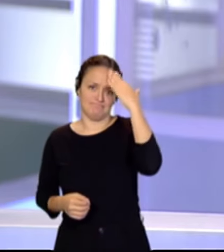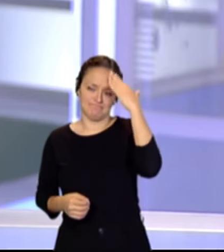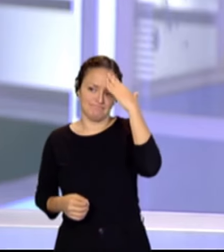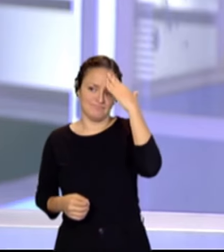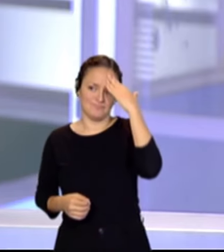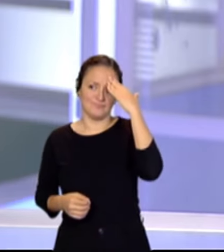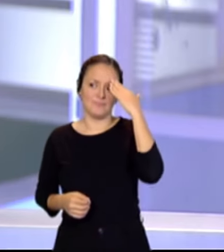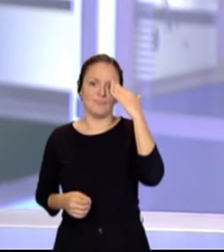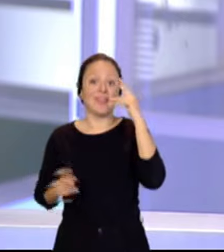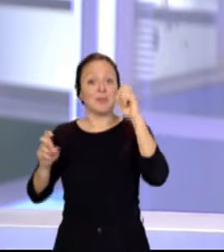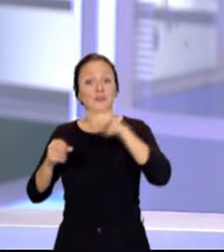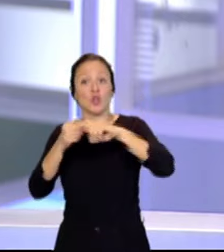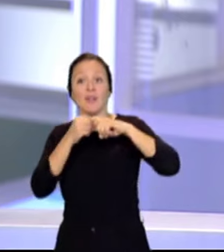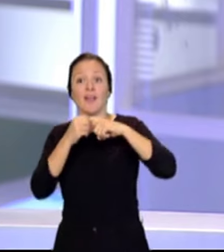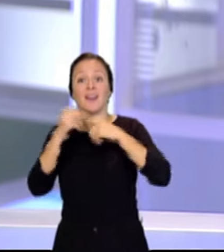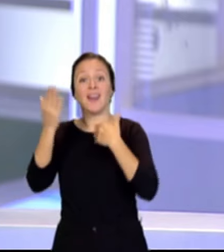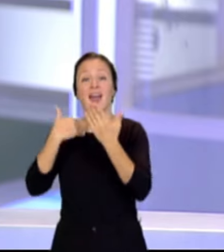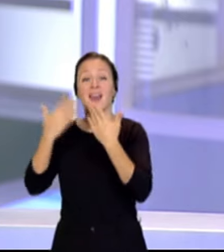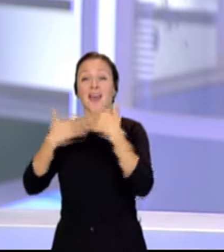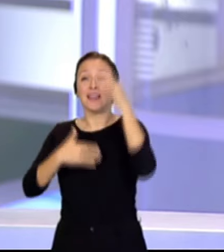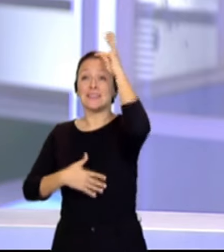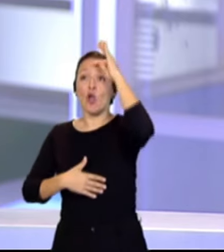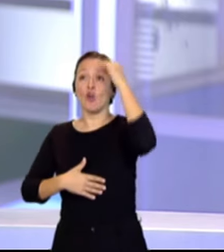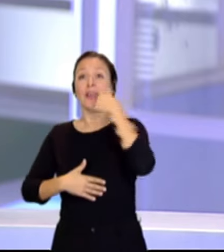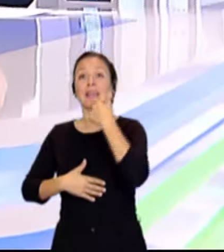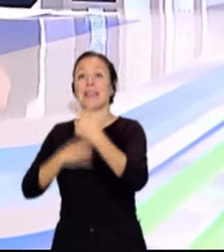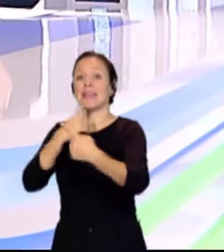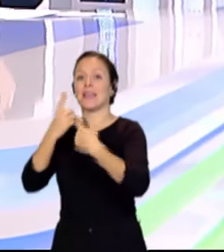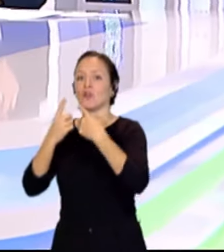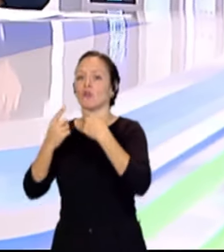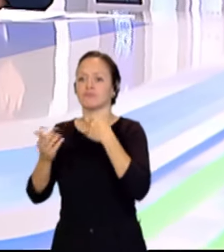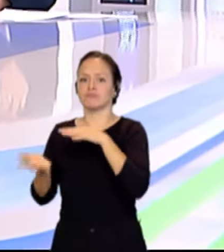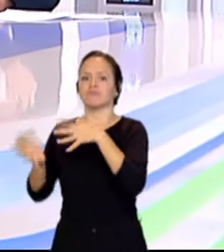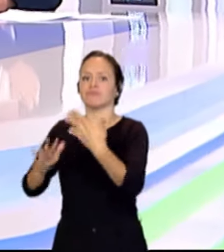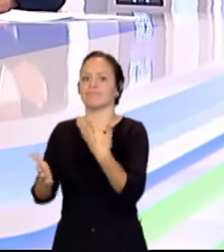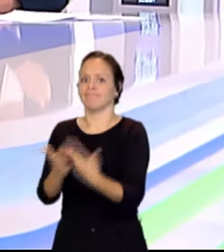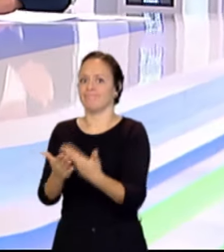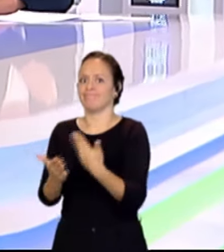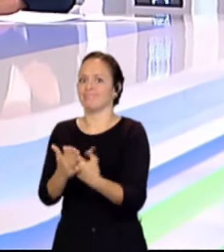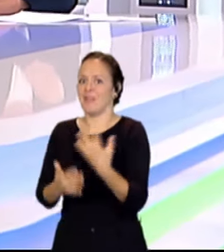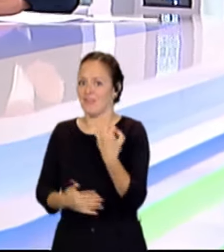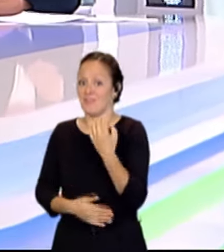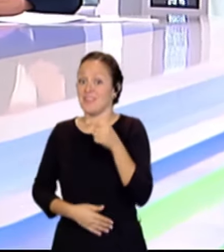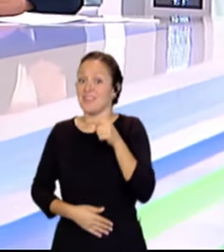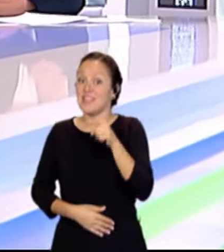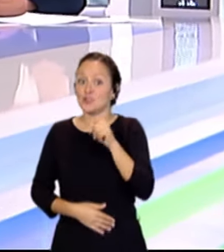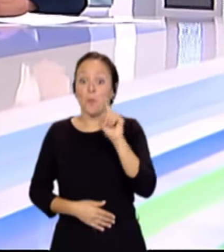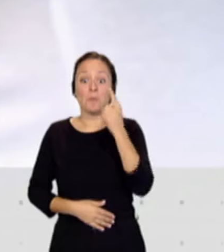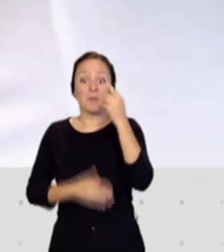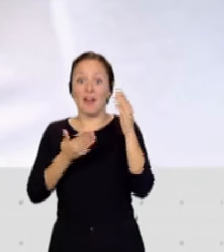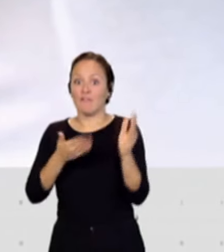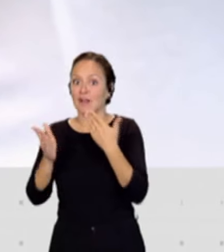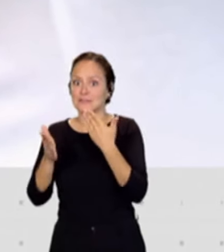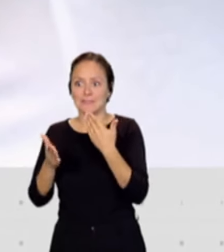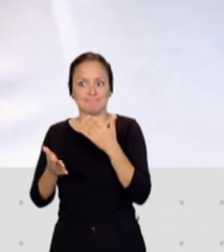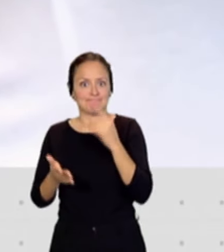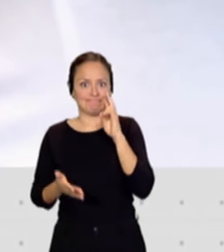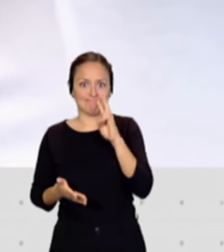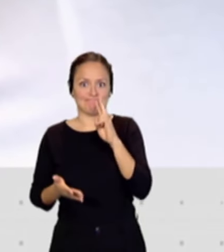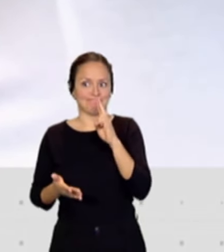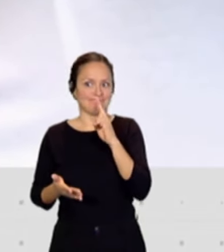teorizar sobre él sino acreditarlo con hechos y esto es lo que no está sucediendo en la primera fase confiamos en que